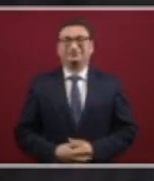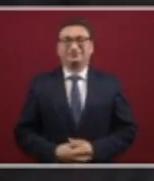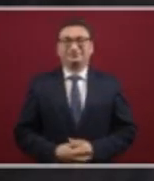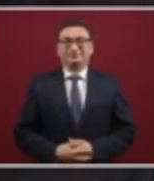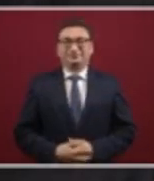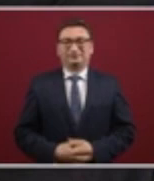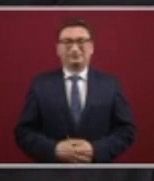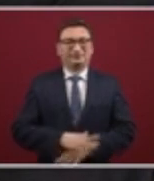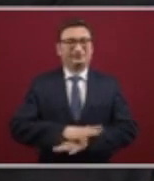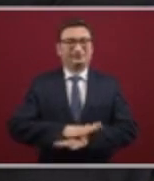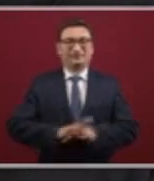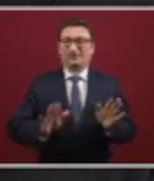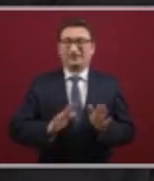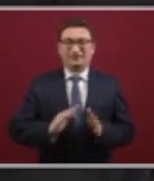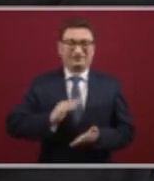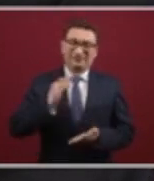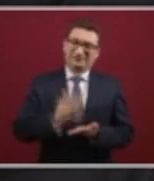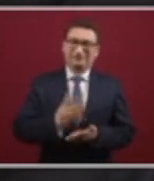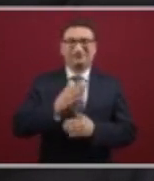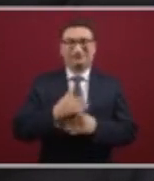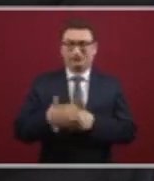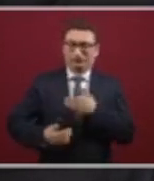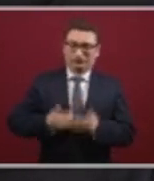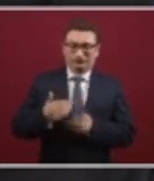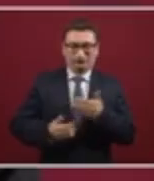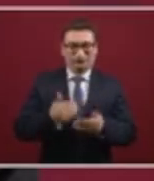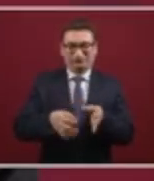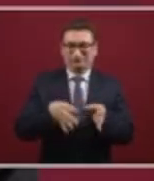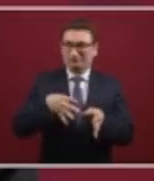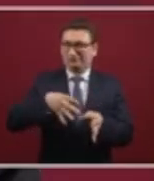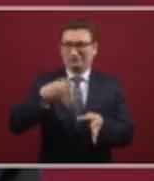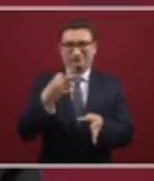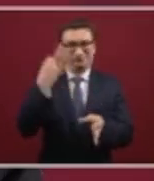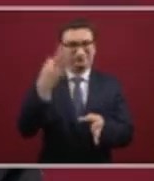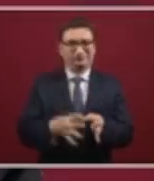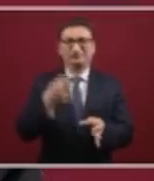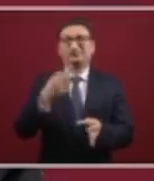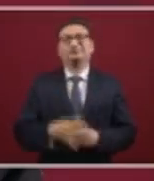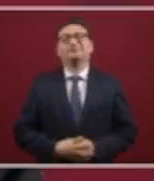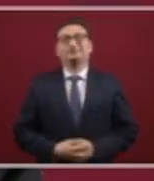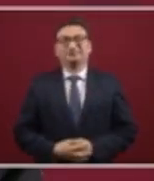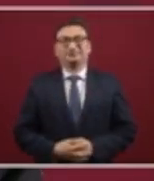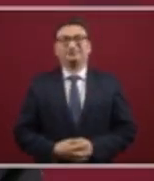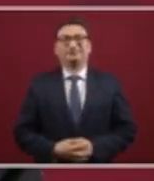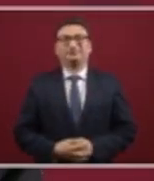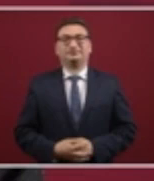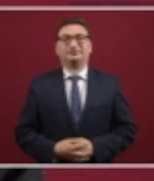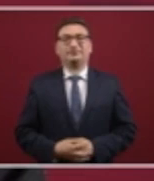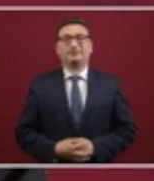Se terminó ya todo el proceso que